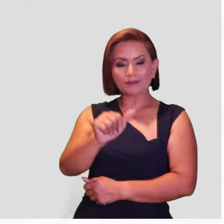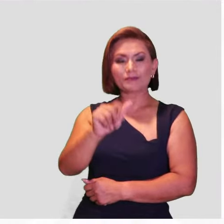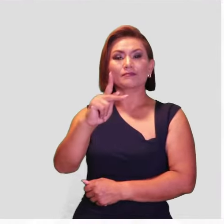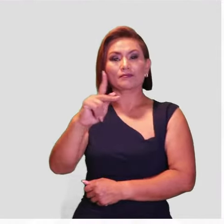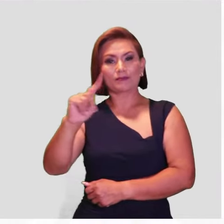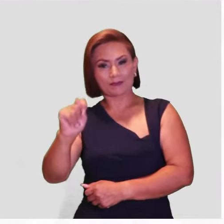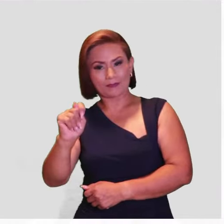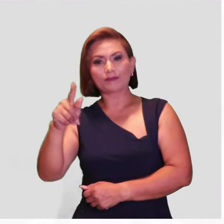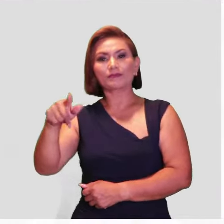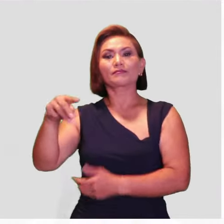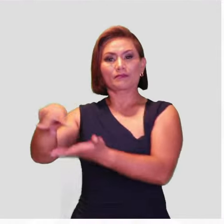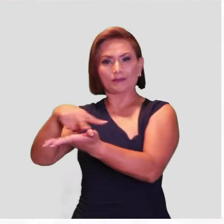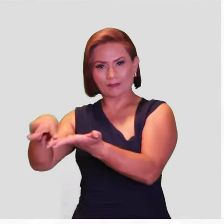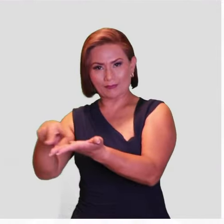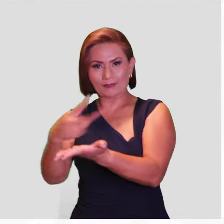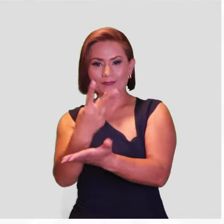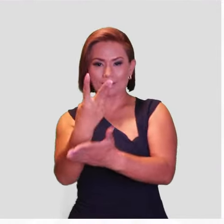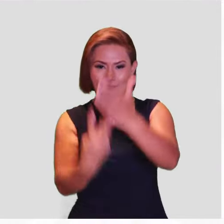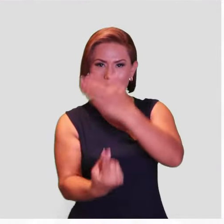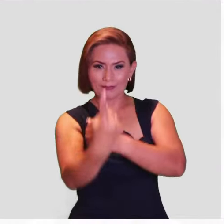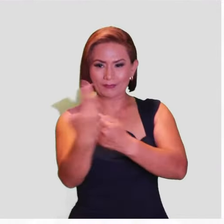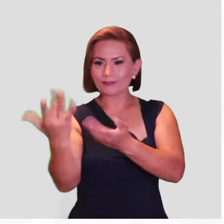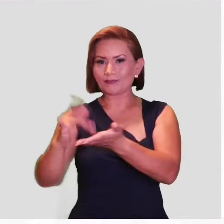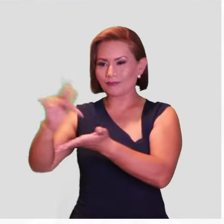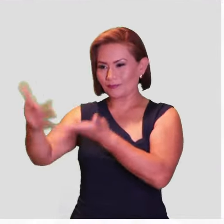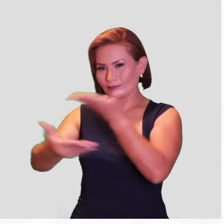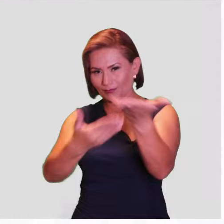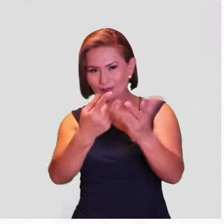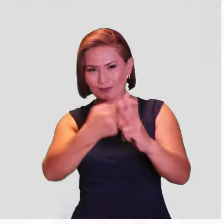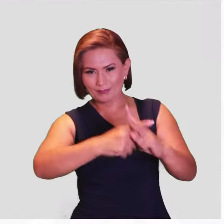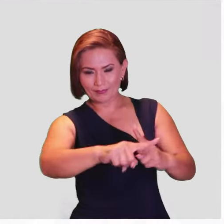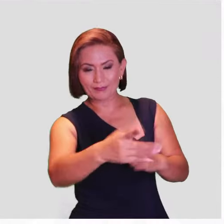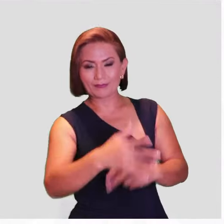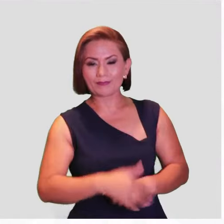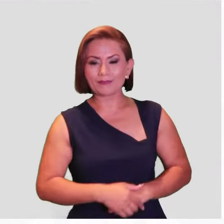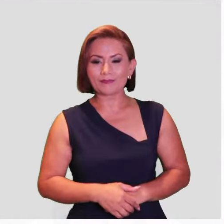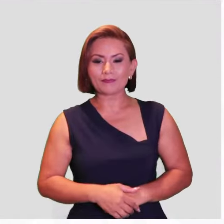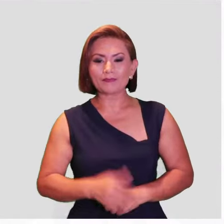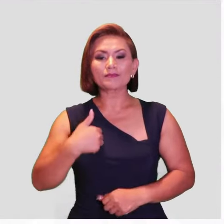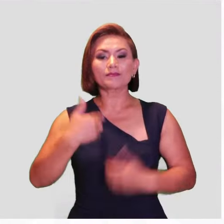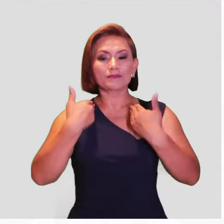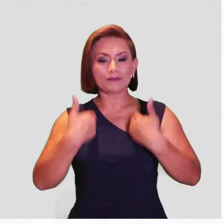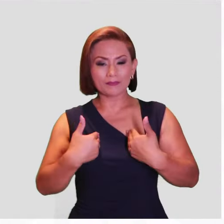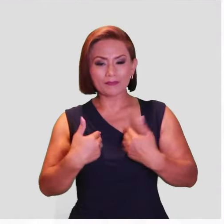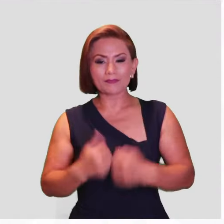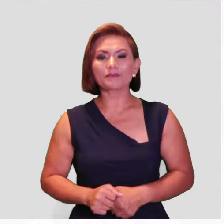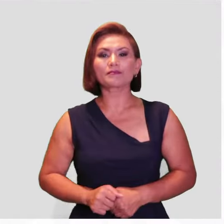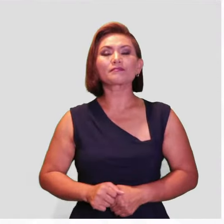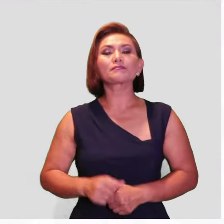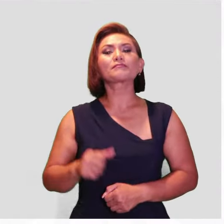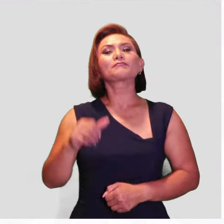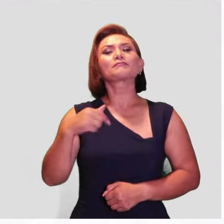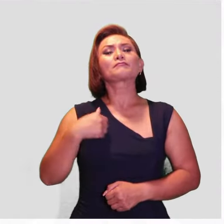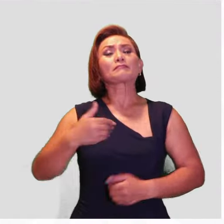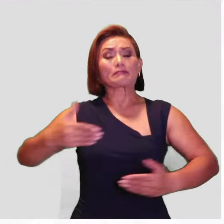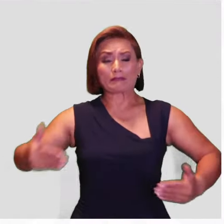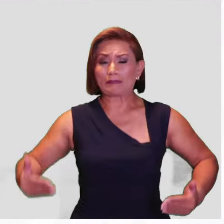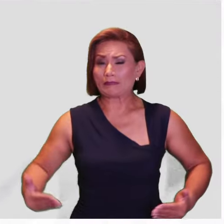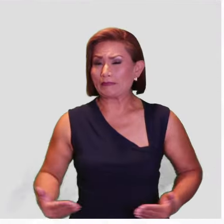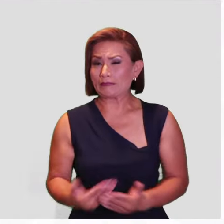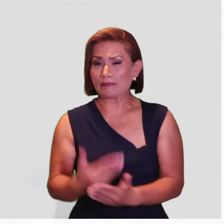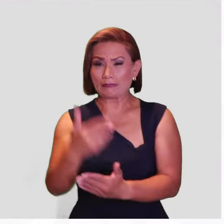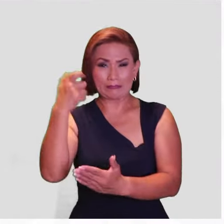Ecologista de México. Lo escuchamos, candidato, con su mensaje inicial. Soy Juan Alvarado, un hombre que viene de abajo. Sé lo que